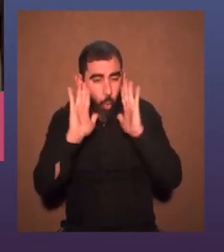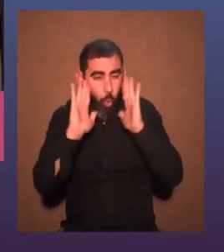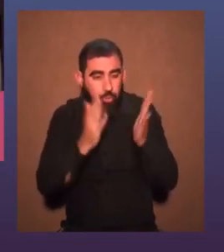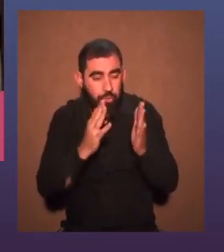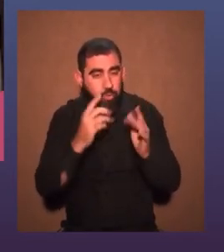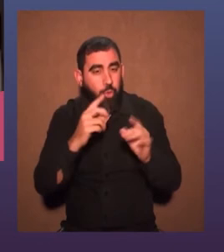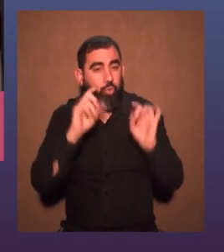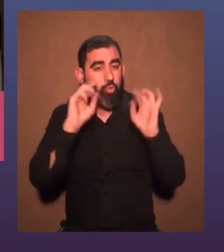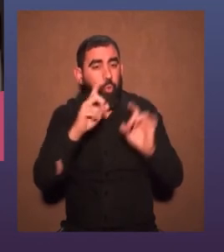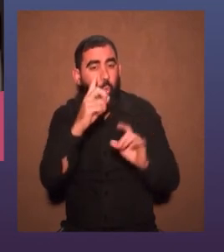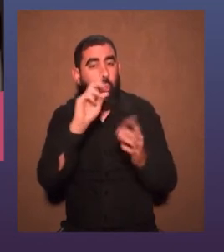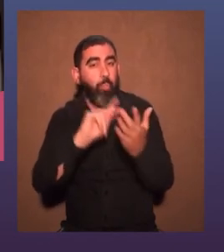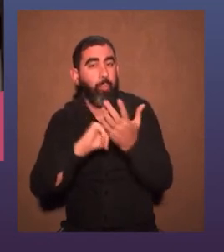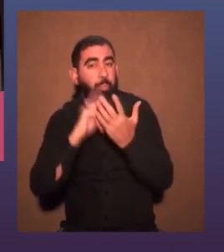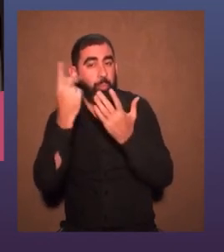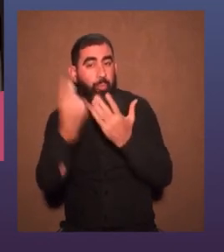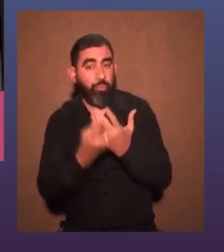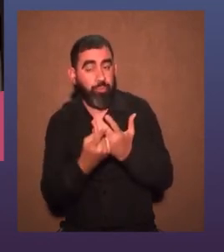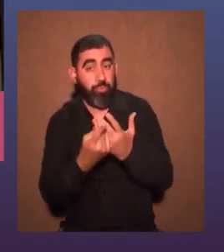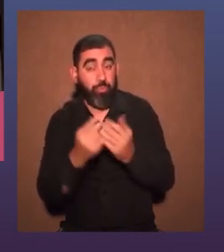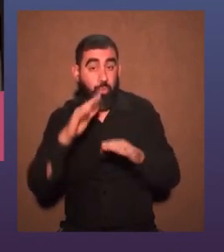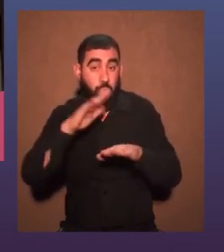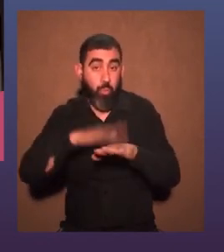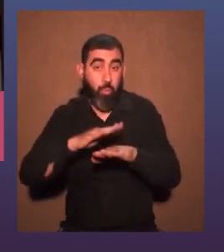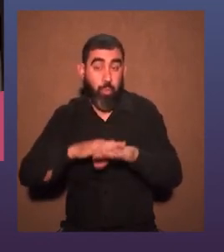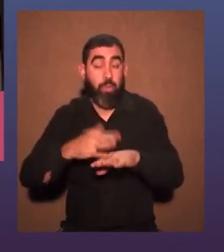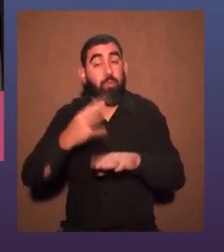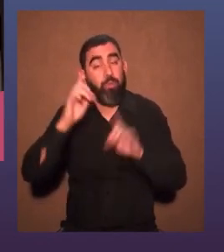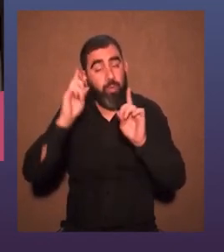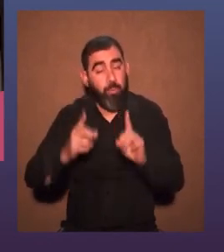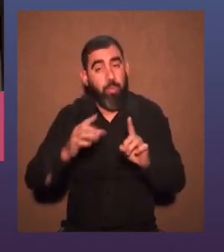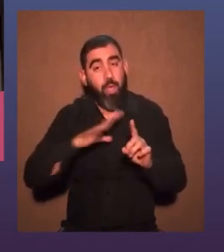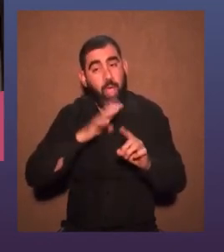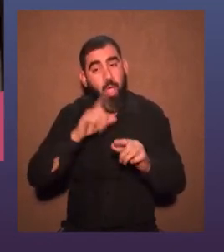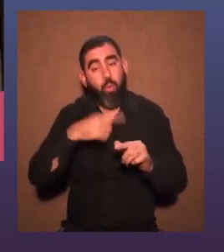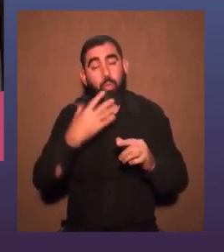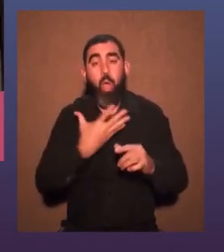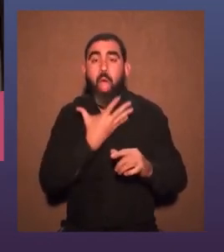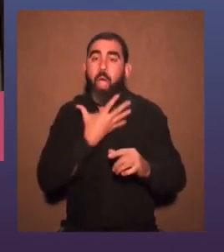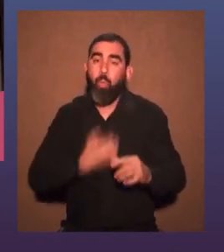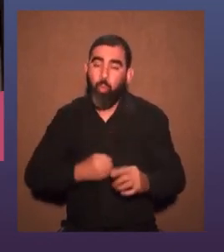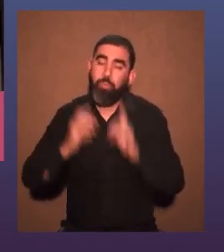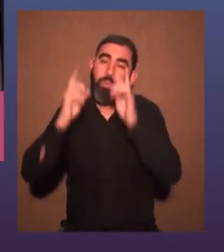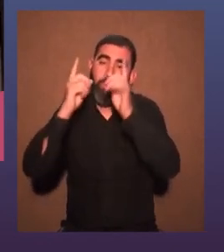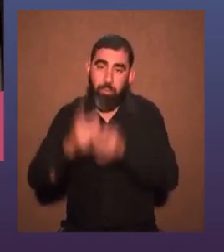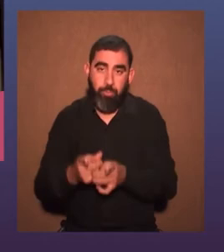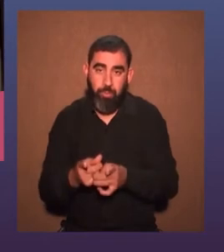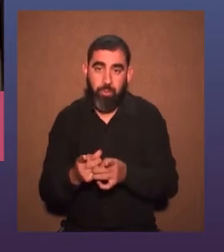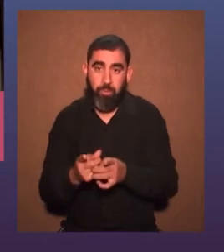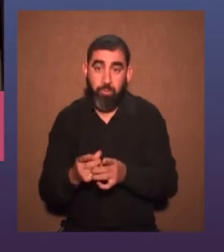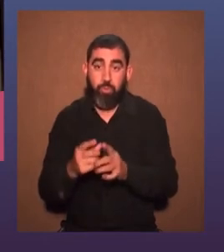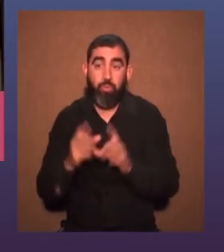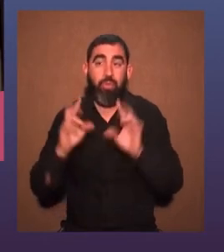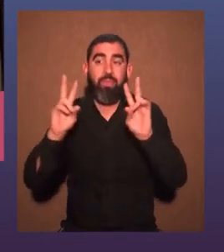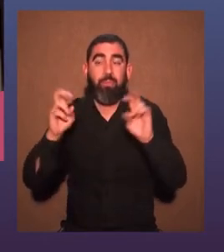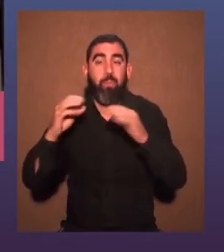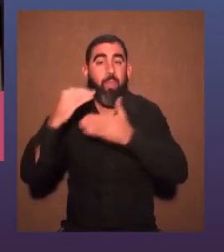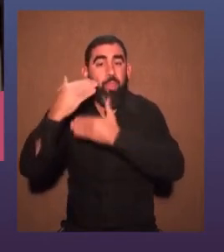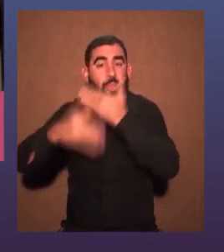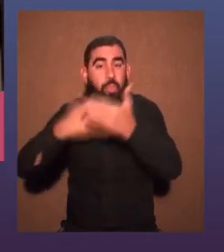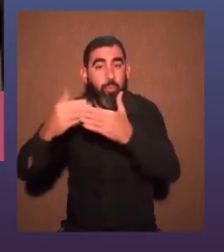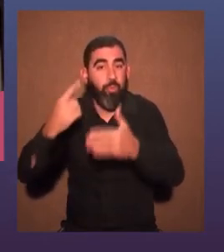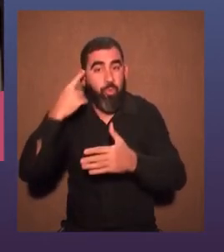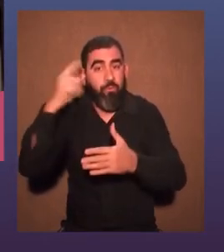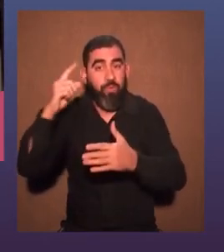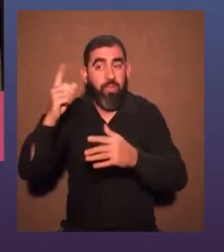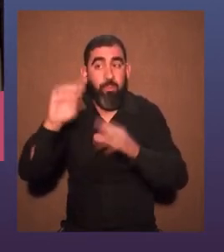concentración a un único proyecto, en un momento en el que claramente convivió también mucha, mucha angustia, no solamente la del proceso creativo, sino la